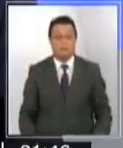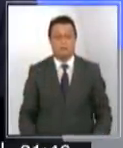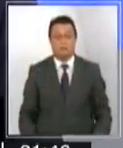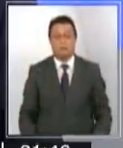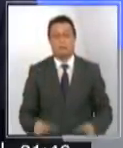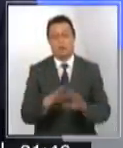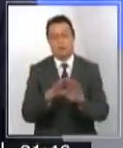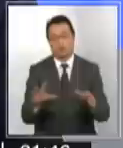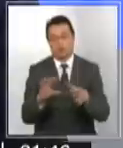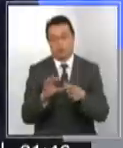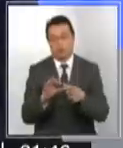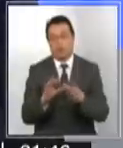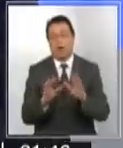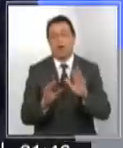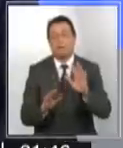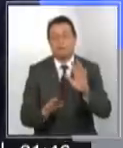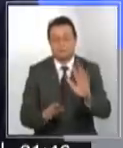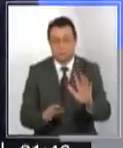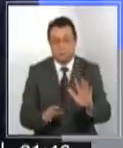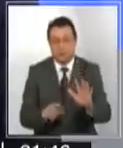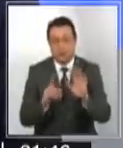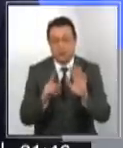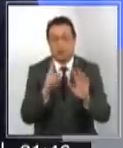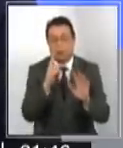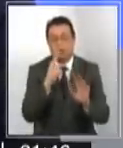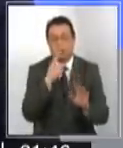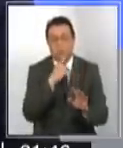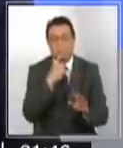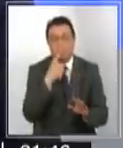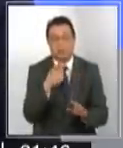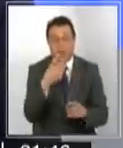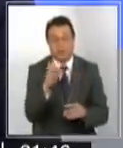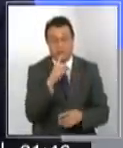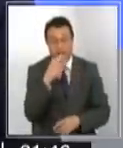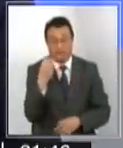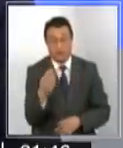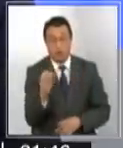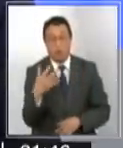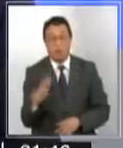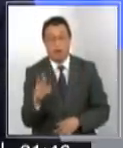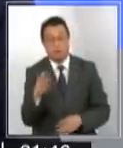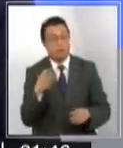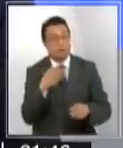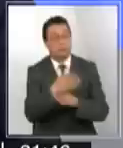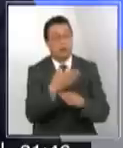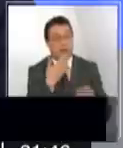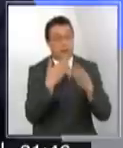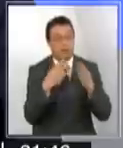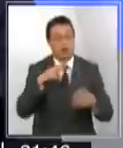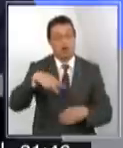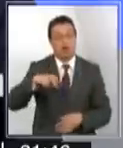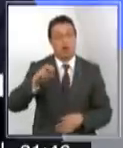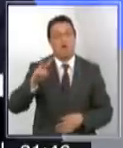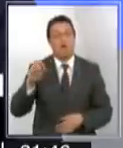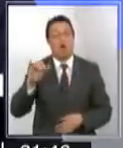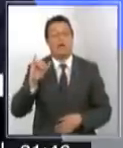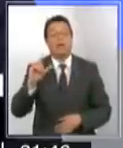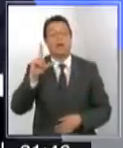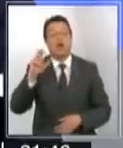Muchísimas gracias por habernos. Antes, Pedro, una cosita. Ni un problema. ¿Le pareció bien o mal que fuera a hablar con Jovino Novoa y Pablo